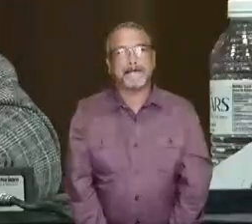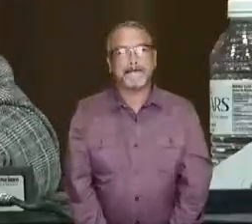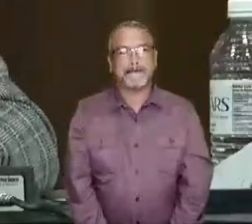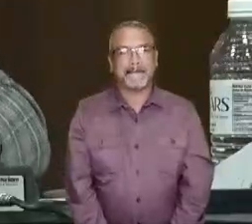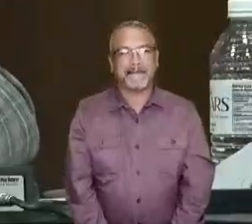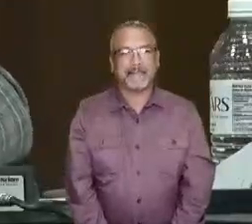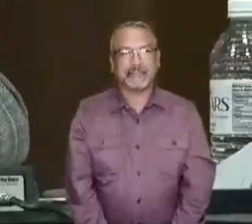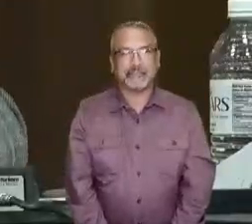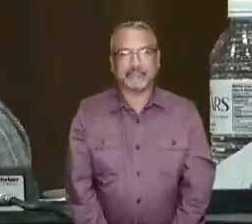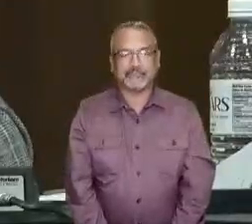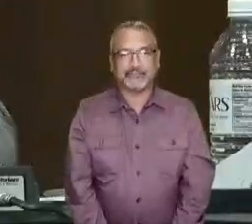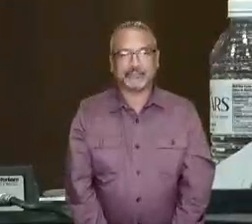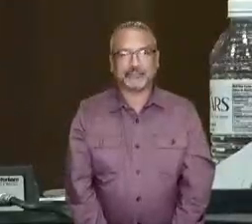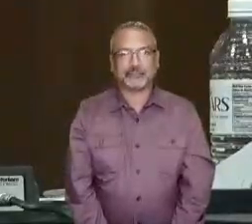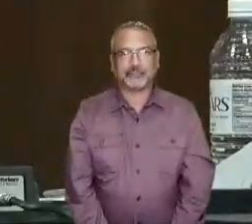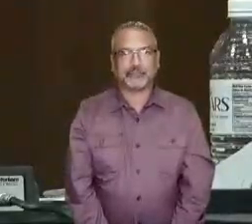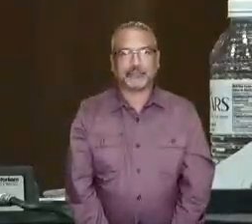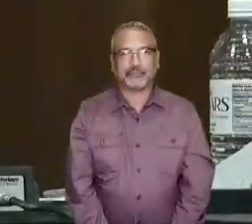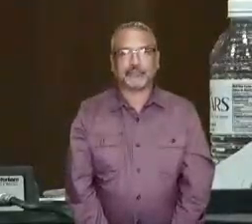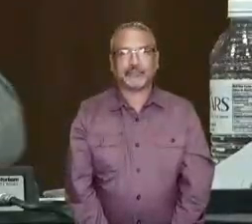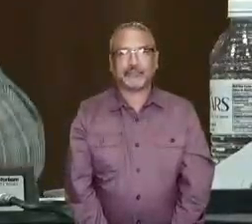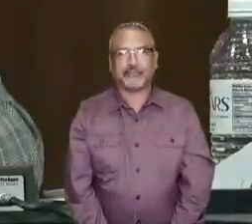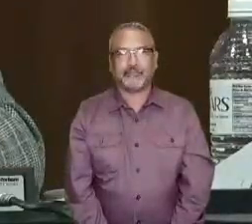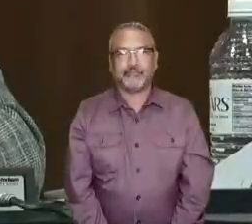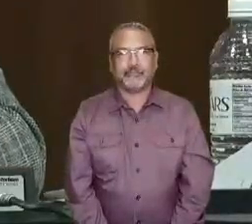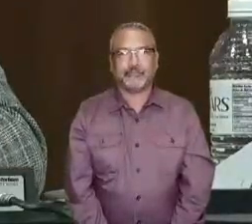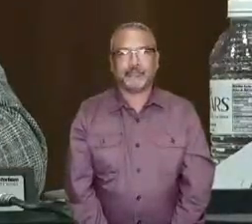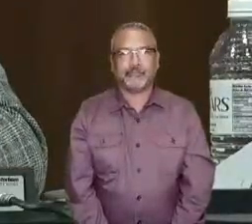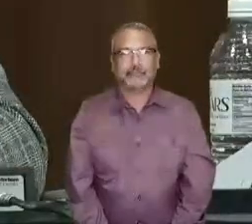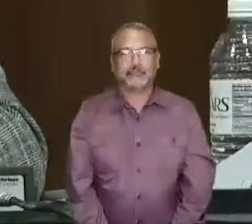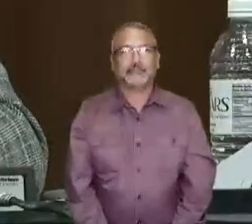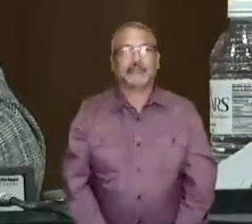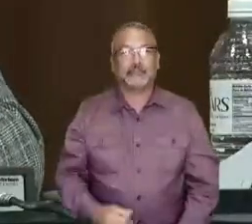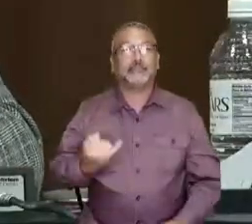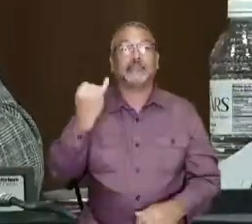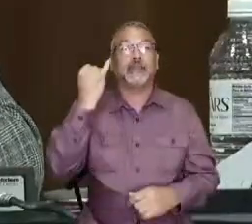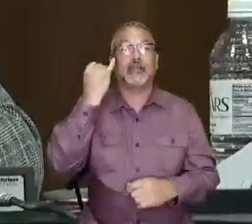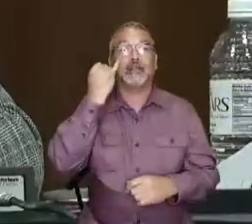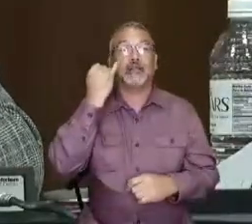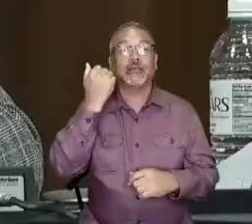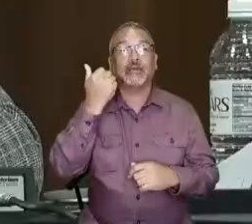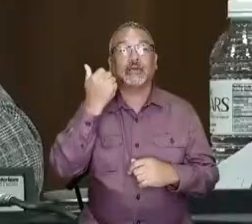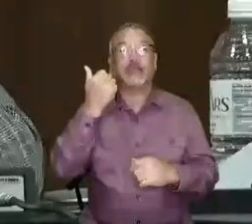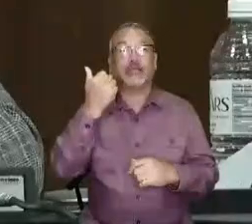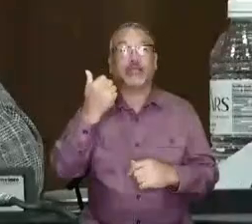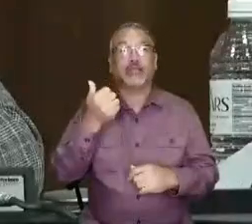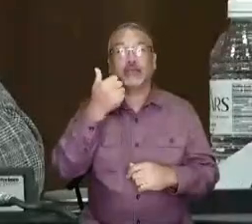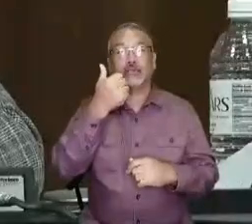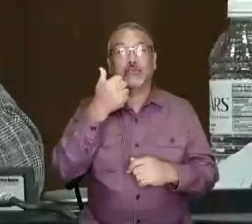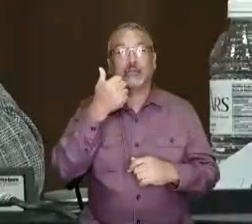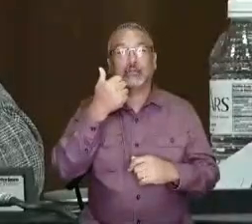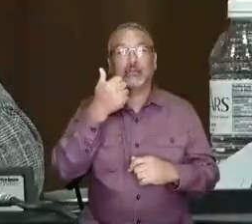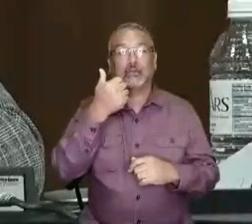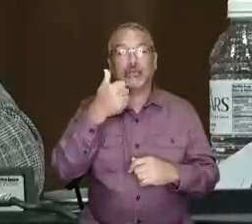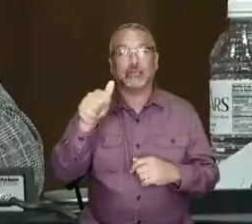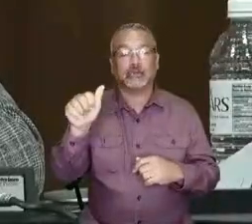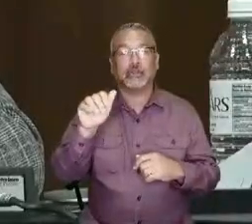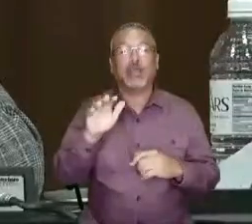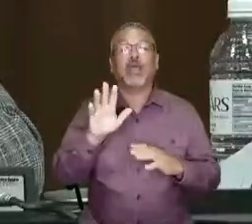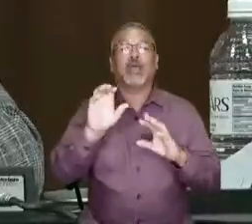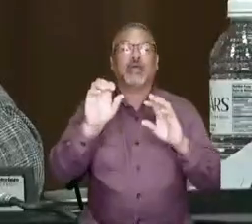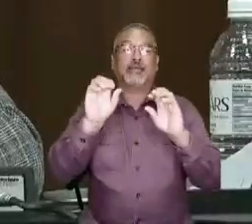Entonces vamos a terminar cualquier otra información que simplemente no